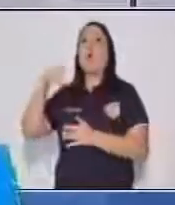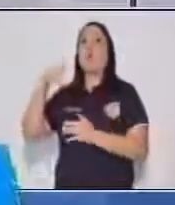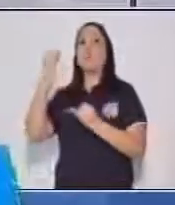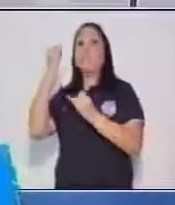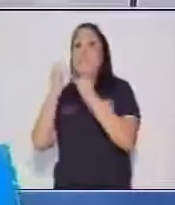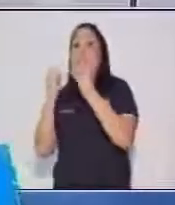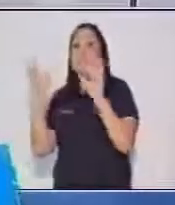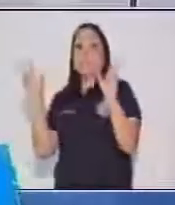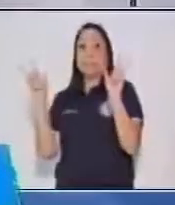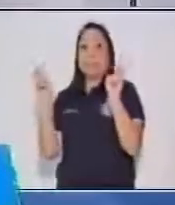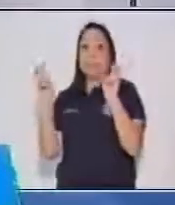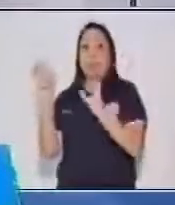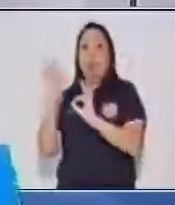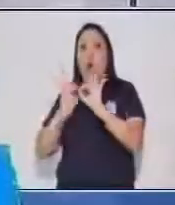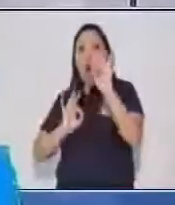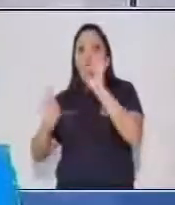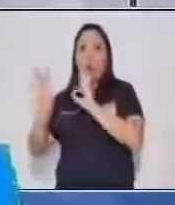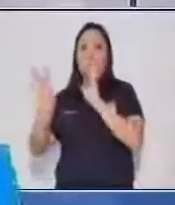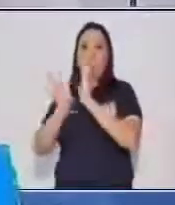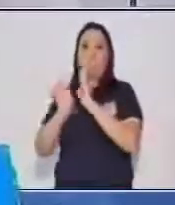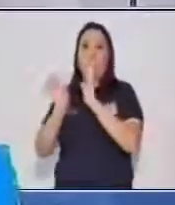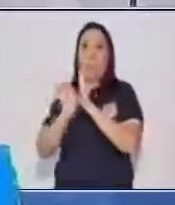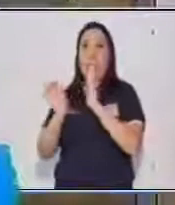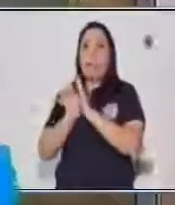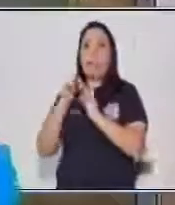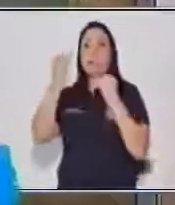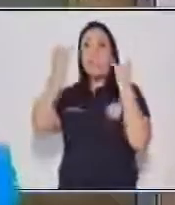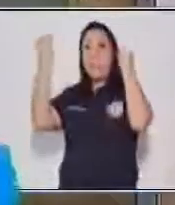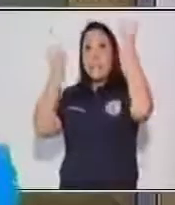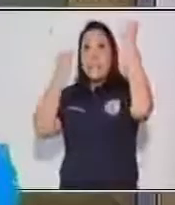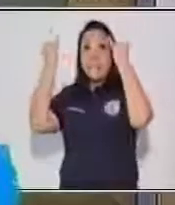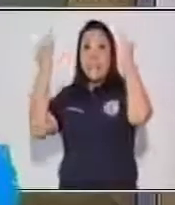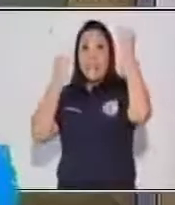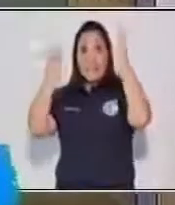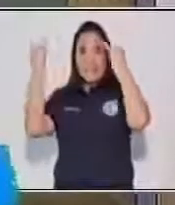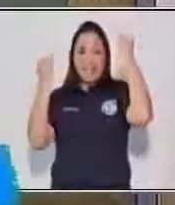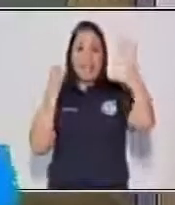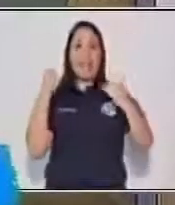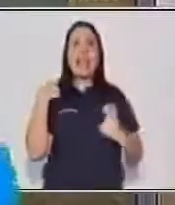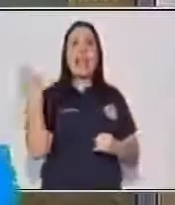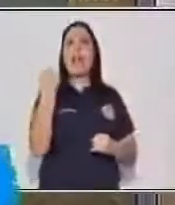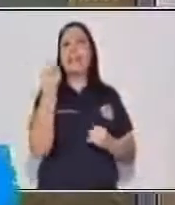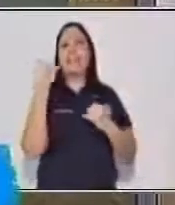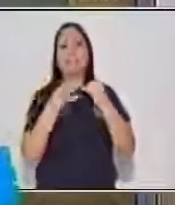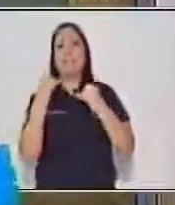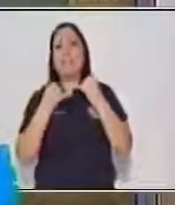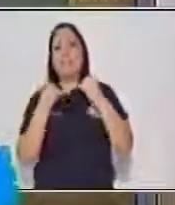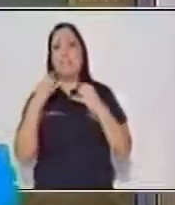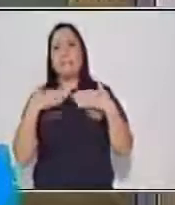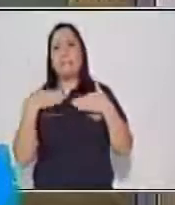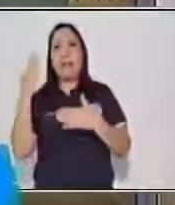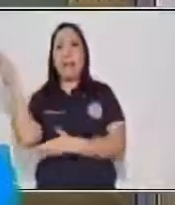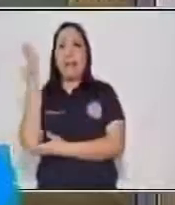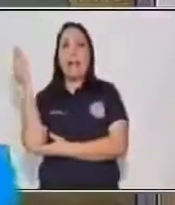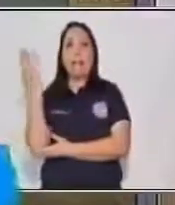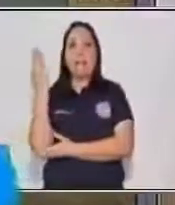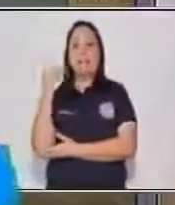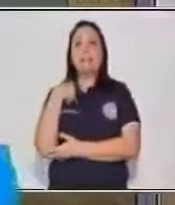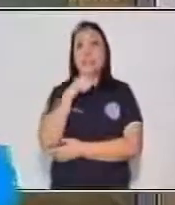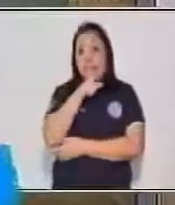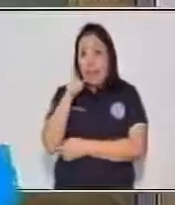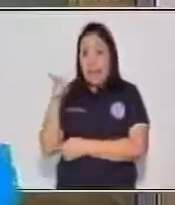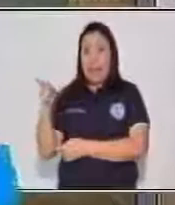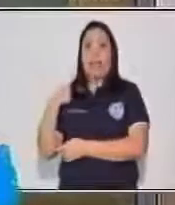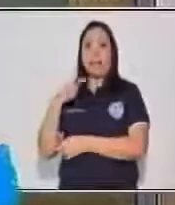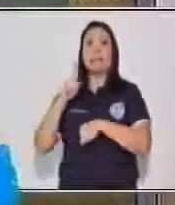tema o vas a dar una reiteración de ideas, ¿sí? Es como la parte final de tu exposición, y en